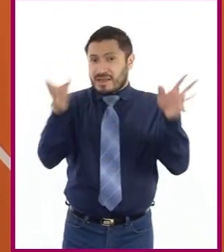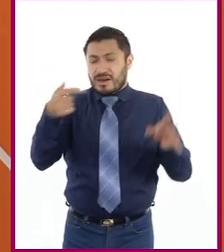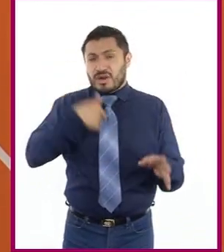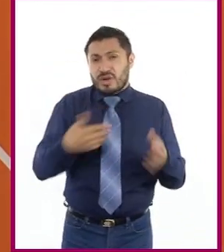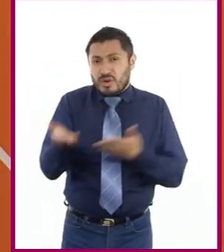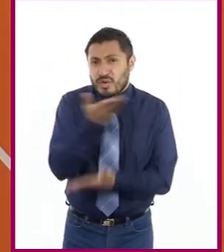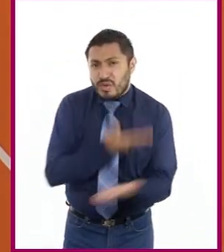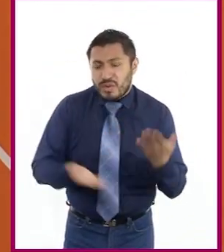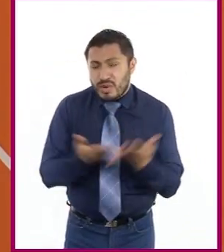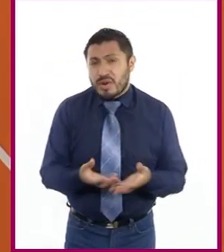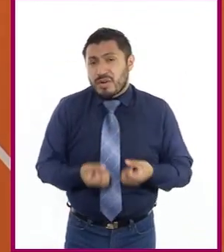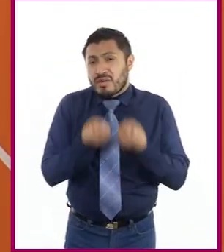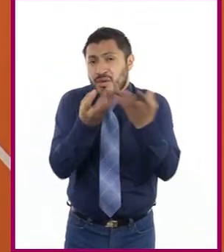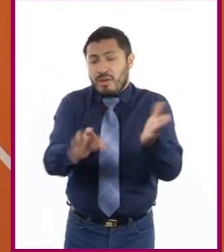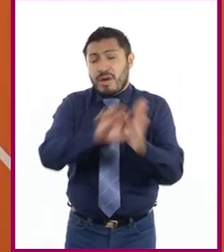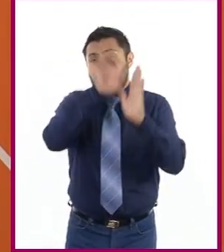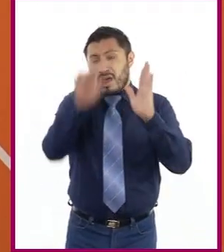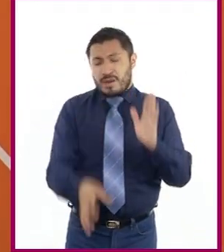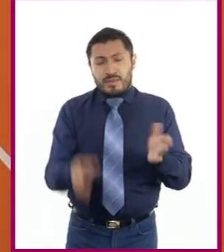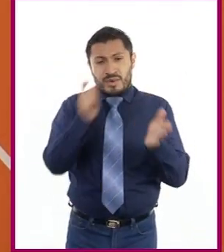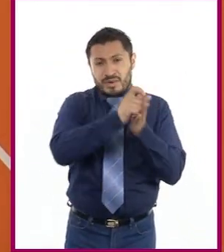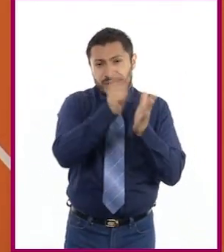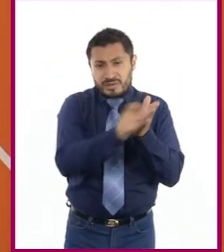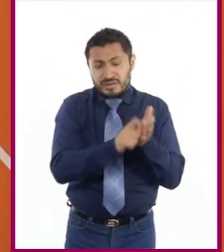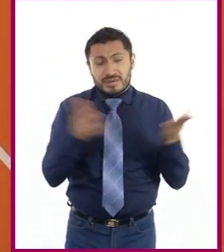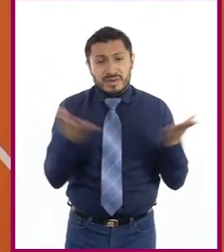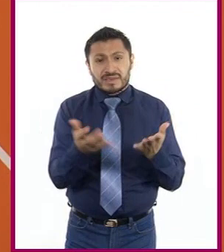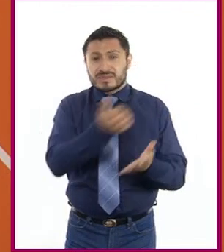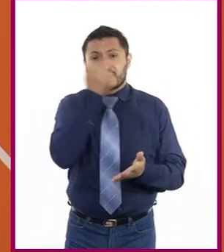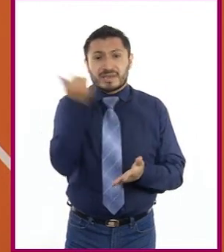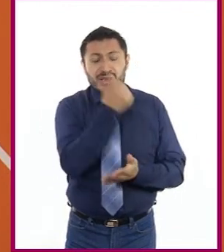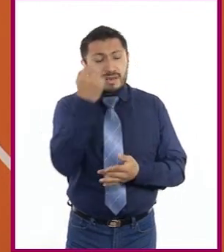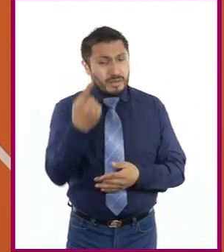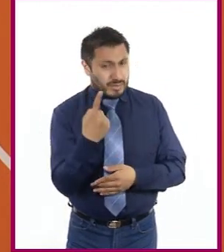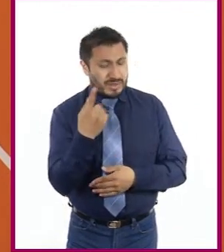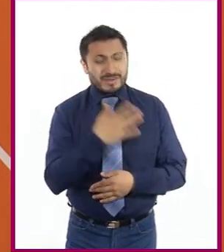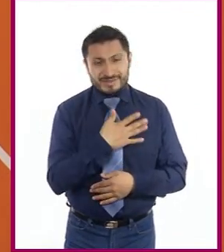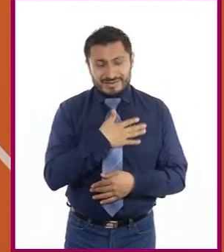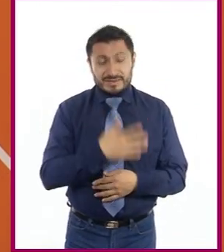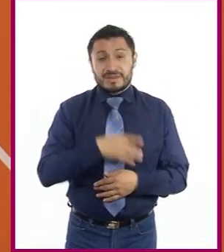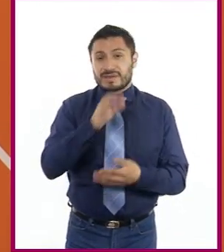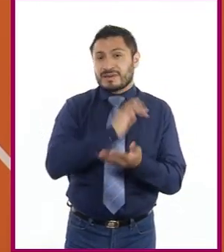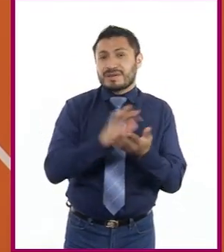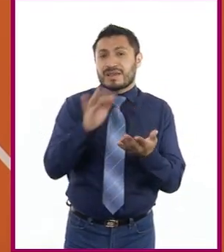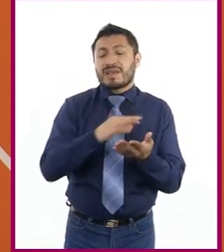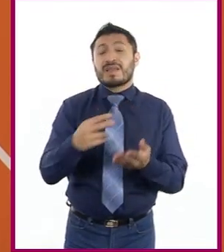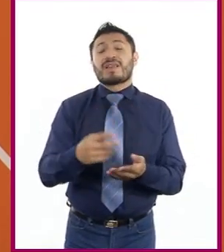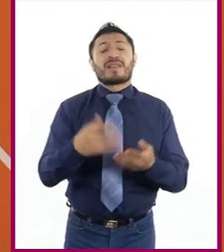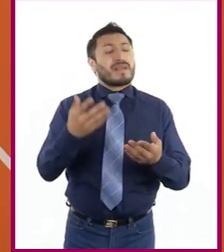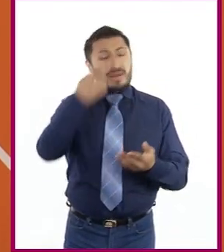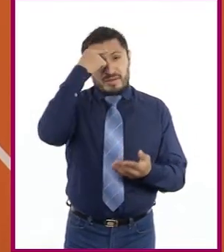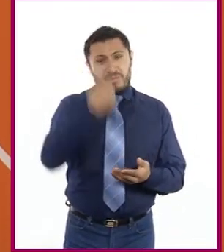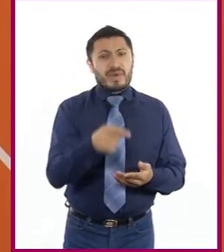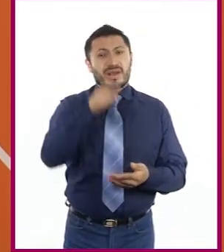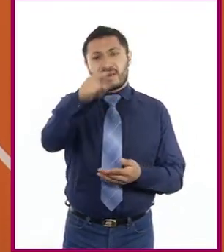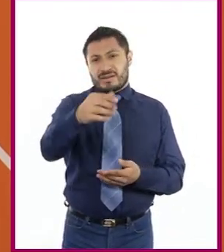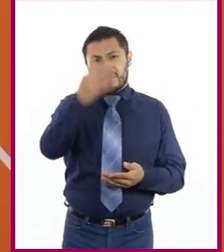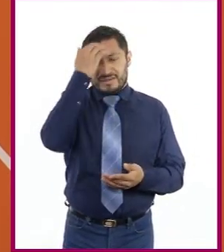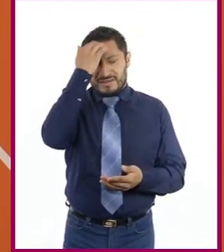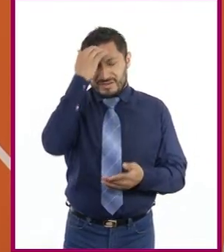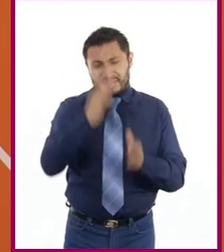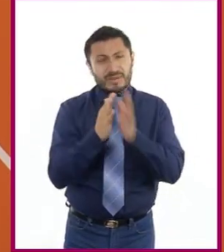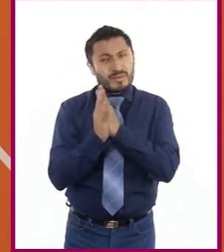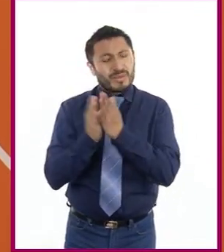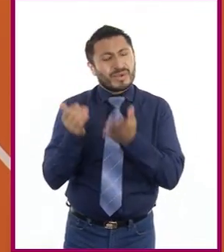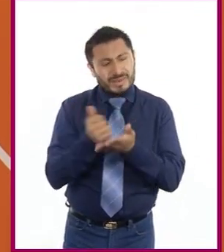un ejemplo de las notas que elaboró una de mis alumnas. ¿Podrías leerla en voz alta para que también la conozcan las alumnas y